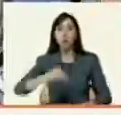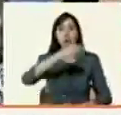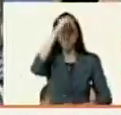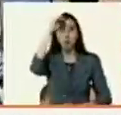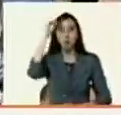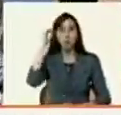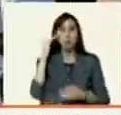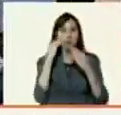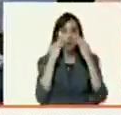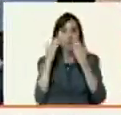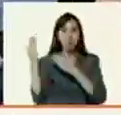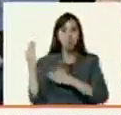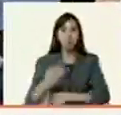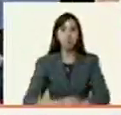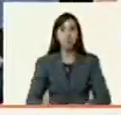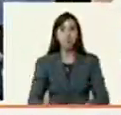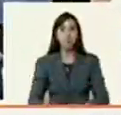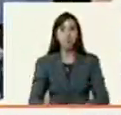adelante.